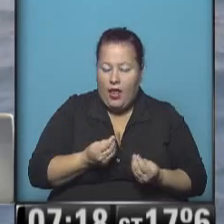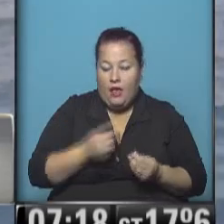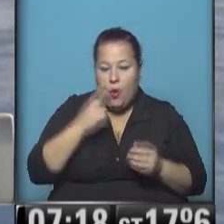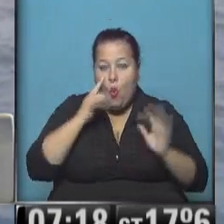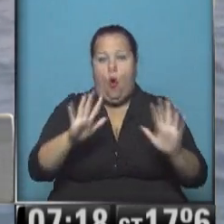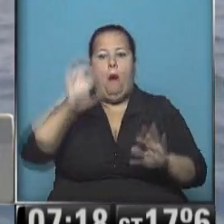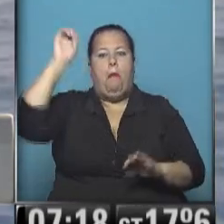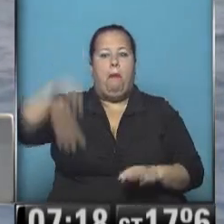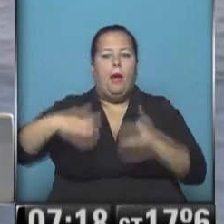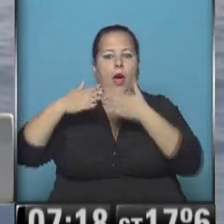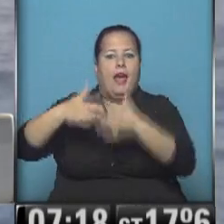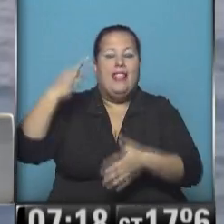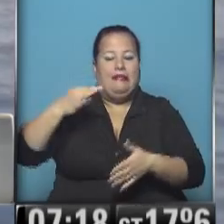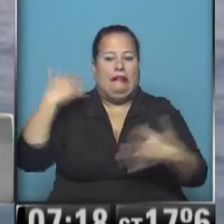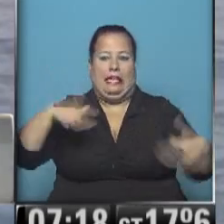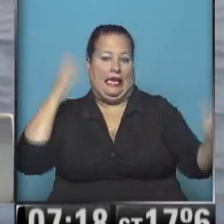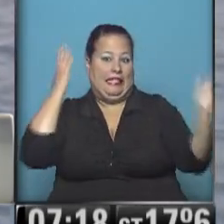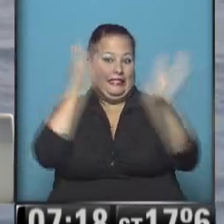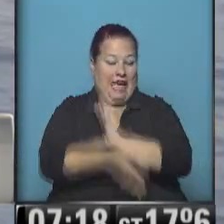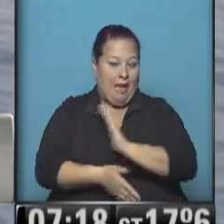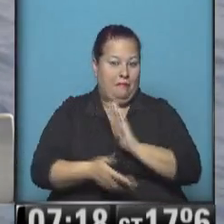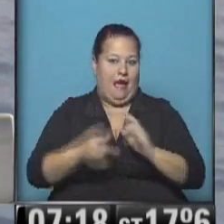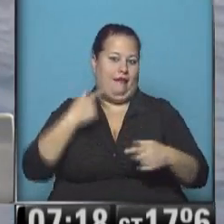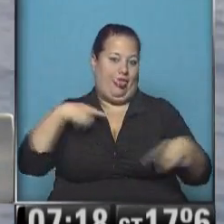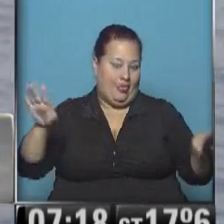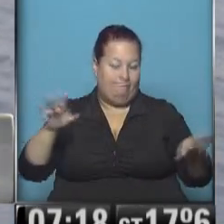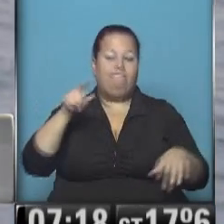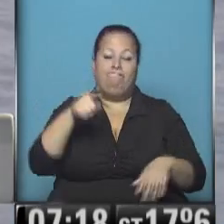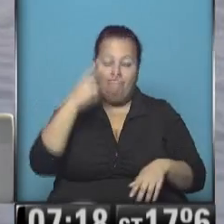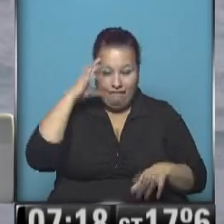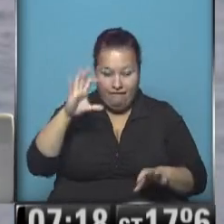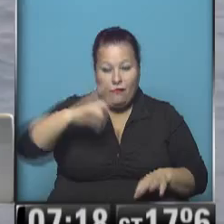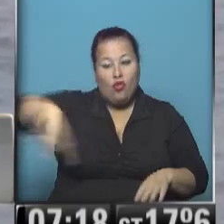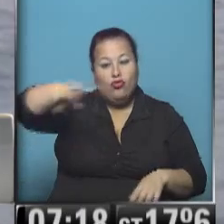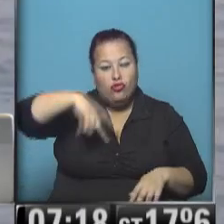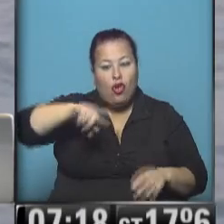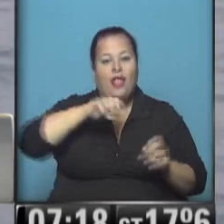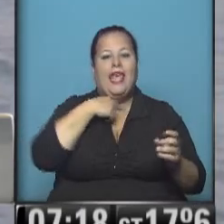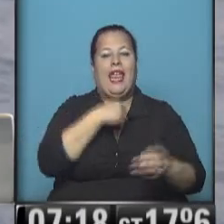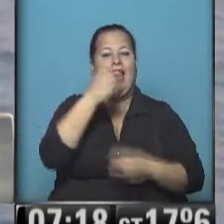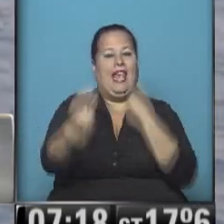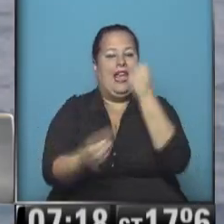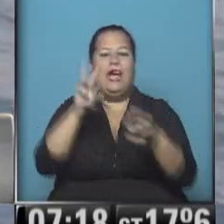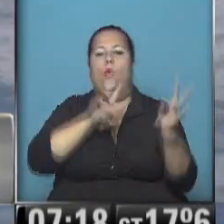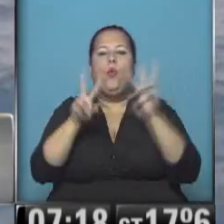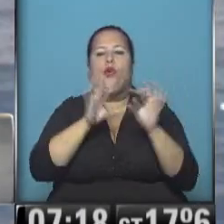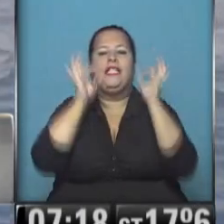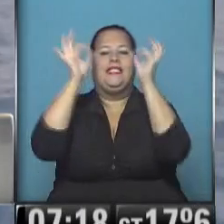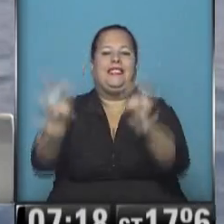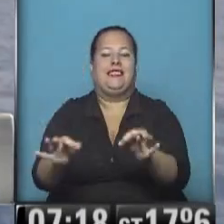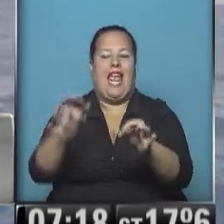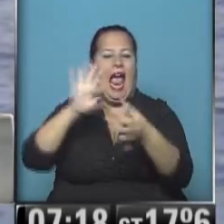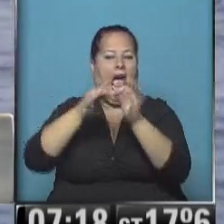Alertados por la presencia de seguridad, quisieron escapar justamente a los controles. Claro, recordemos que todos ellos son inmigrantes que buscan llegar a